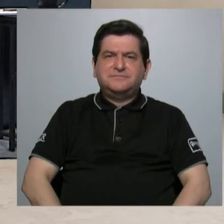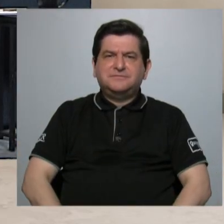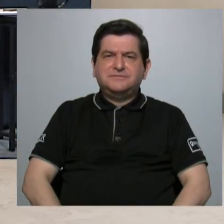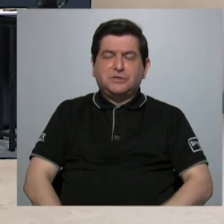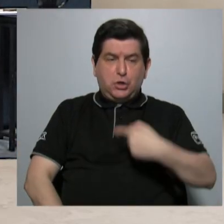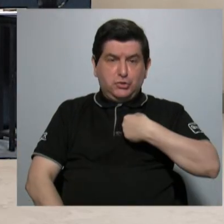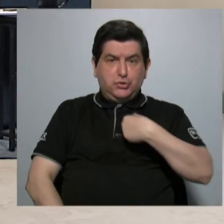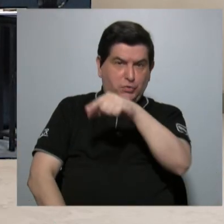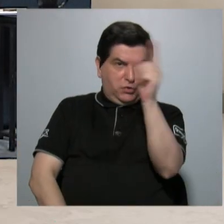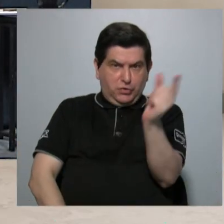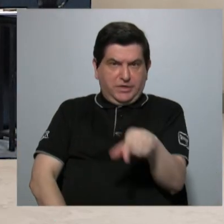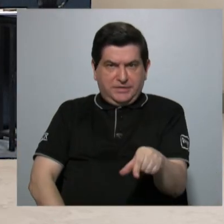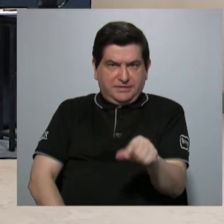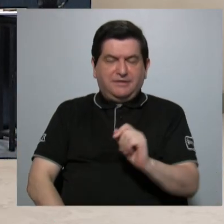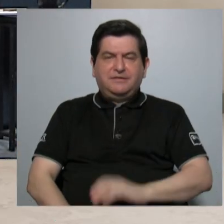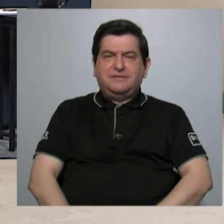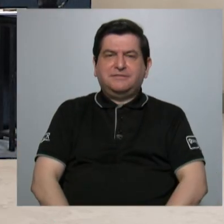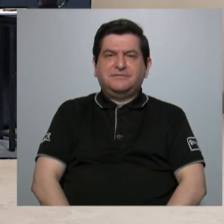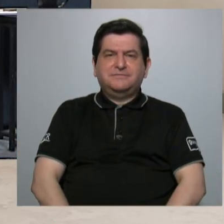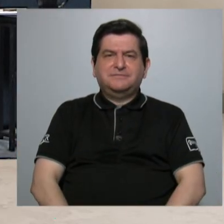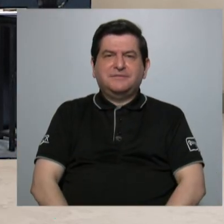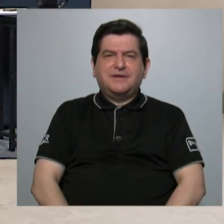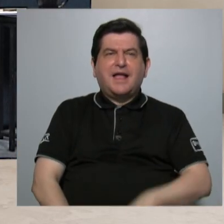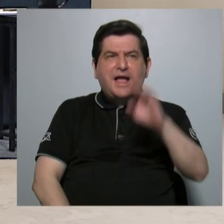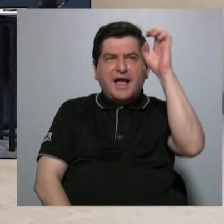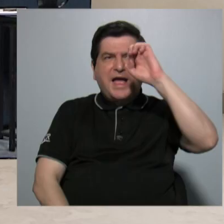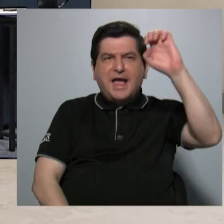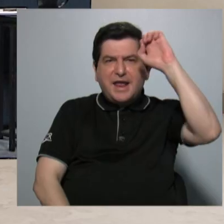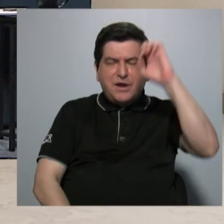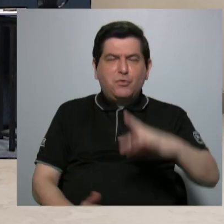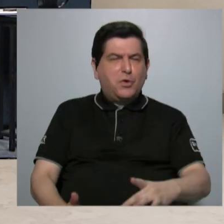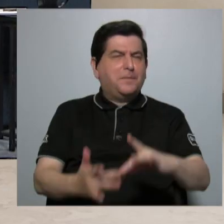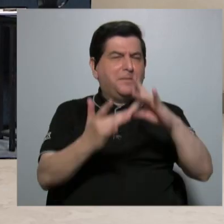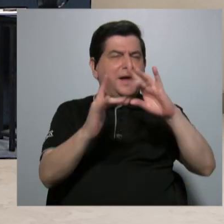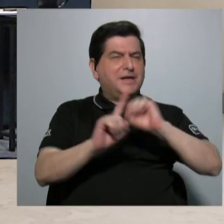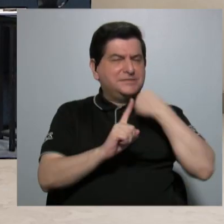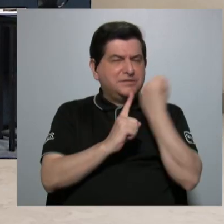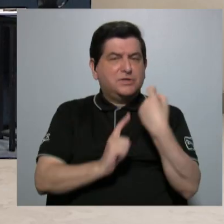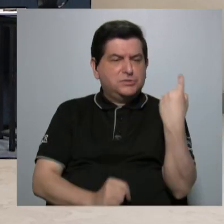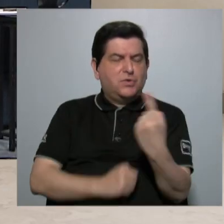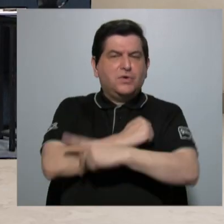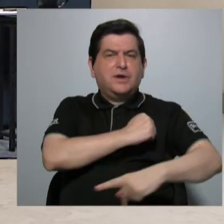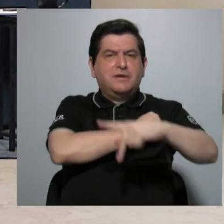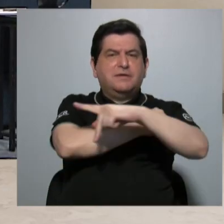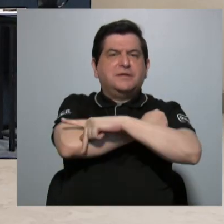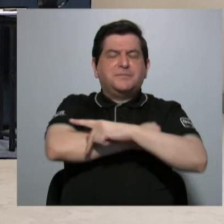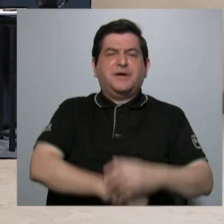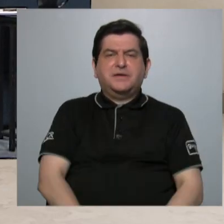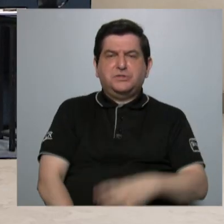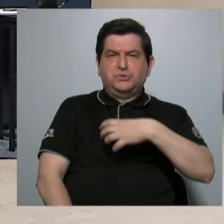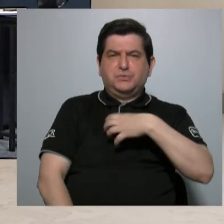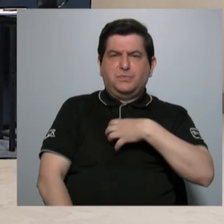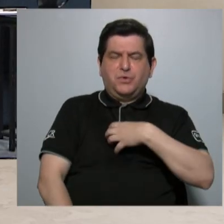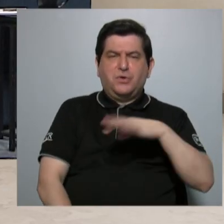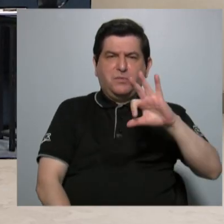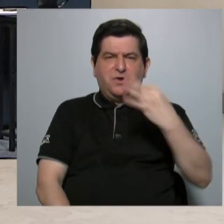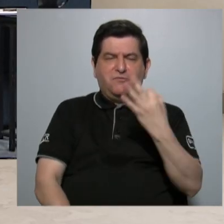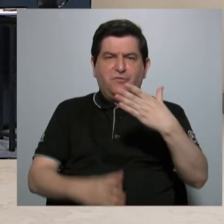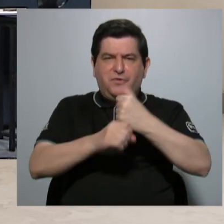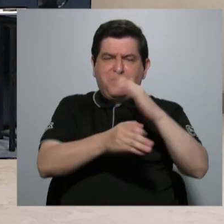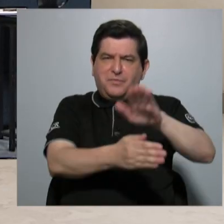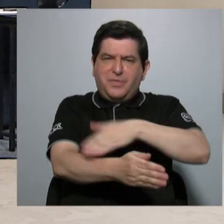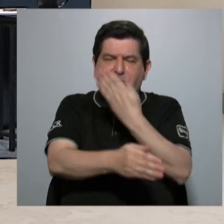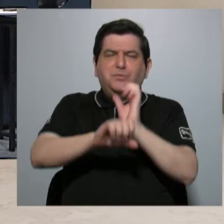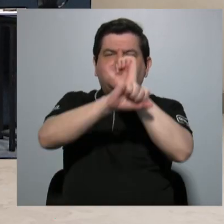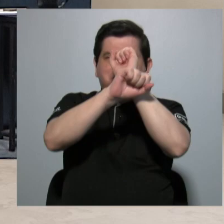Entonces estoy en Italia y en Europa hay una cosa muy especial, que cada país tiene su manera de tocar. La